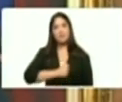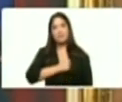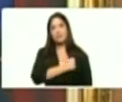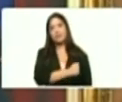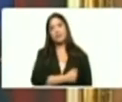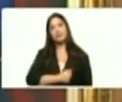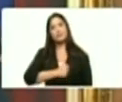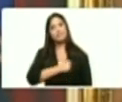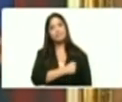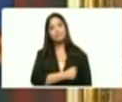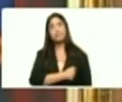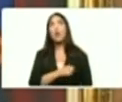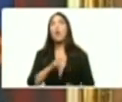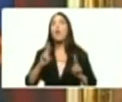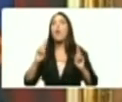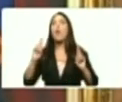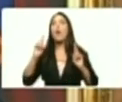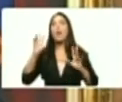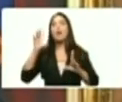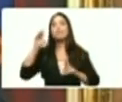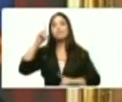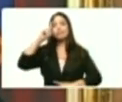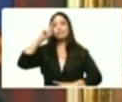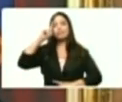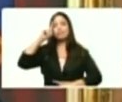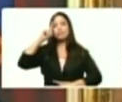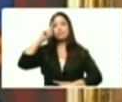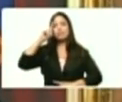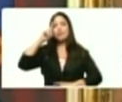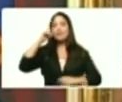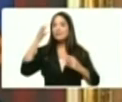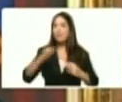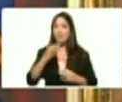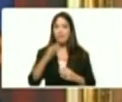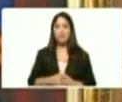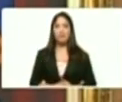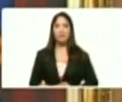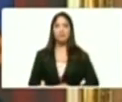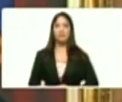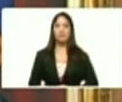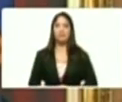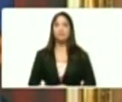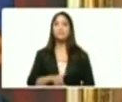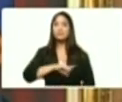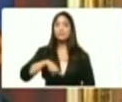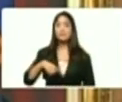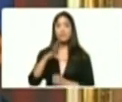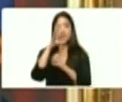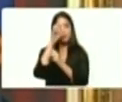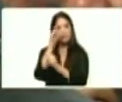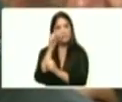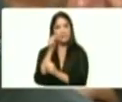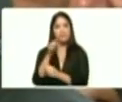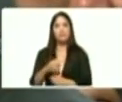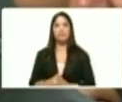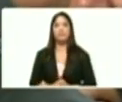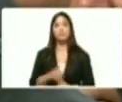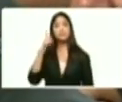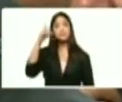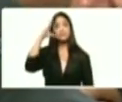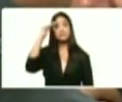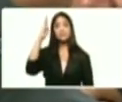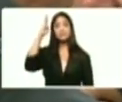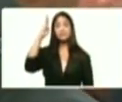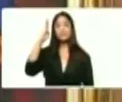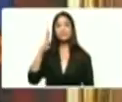ojalá rectificaran, algún día, siempre tenemos, que decir eso, porque nosotros, somos fieles creyentes, en nuestro Dios, Señor